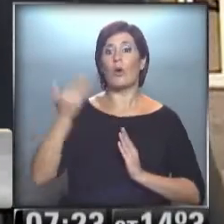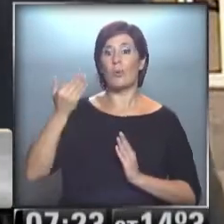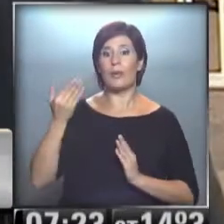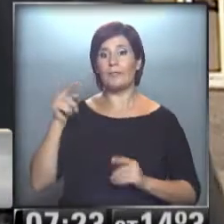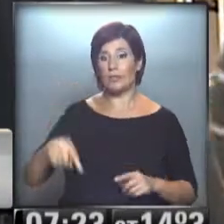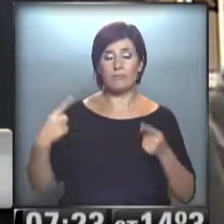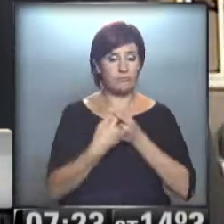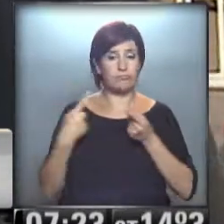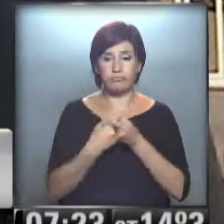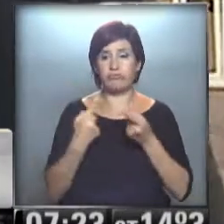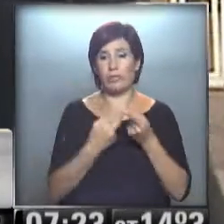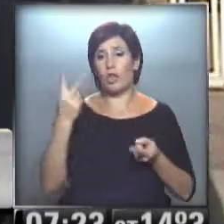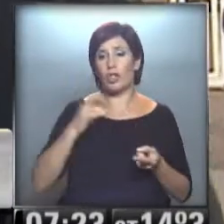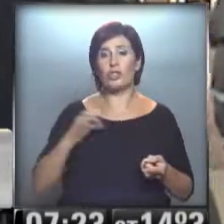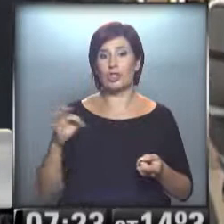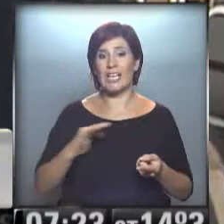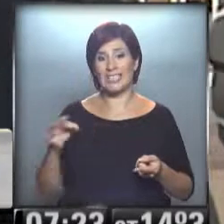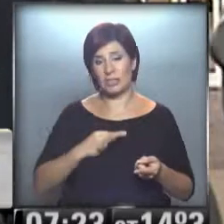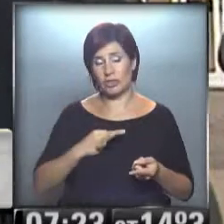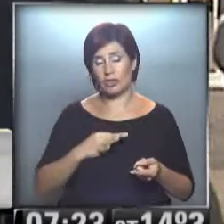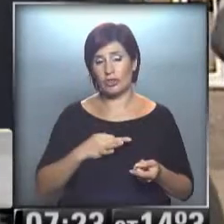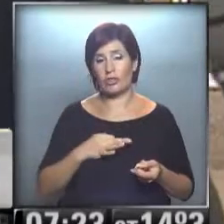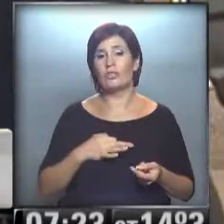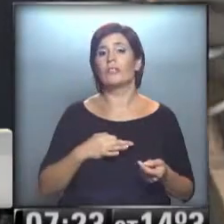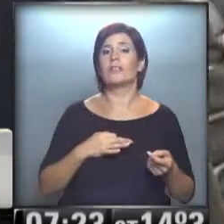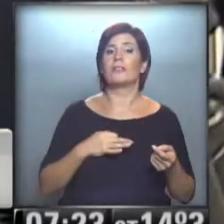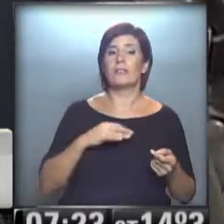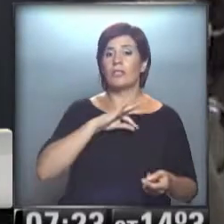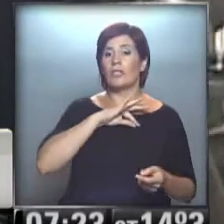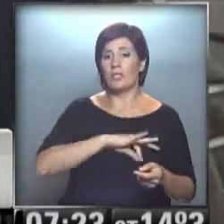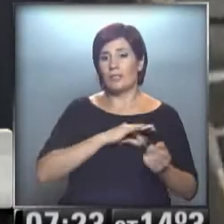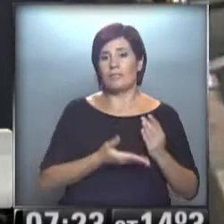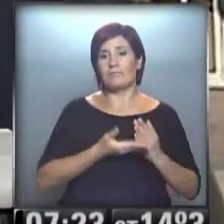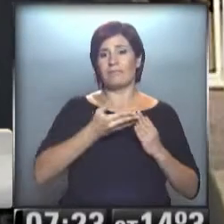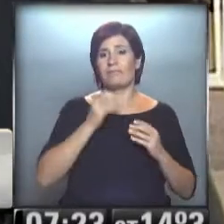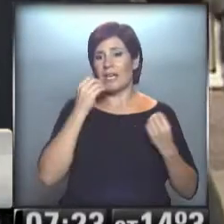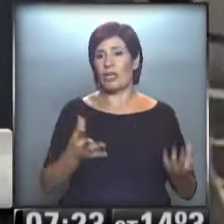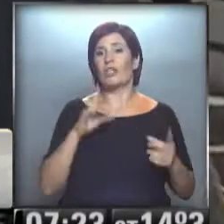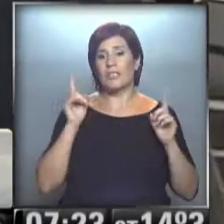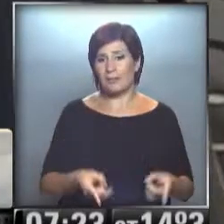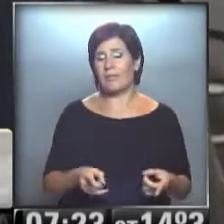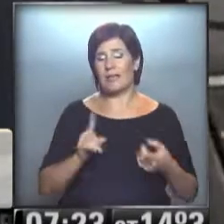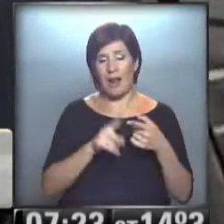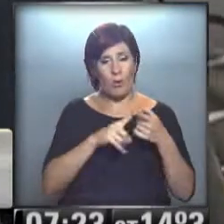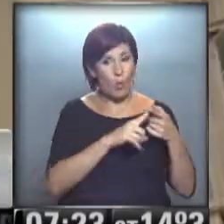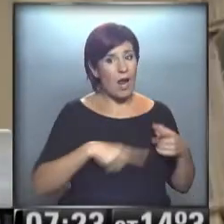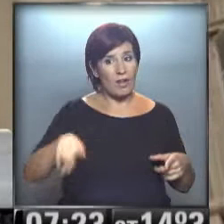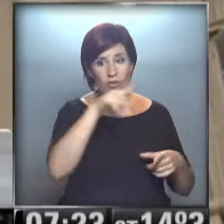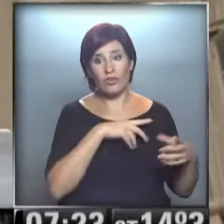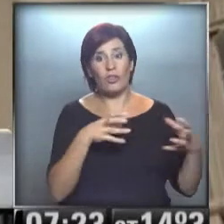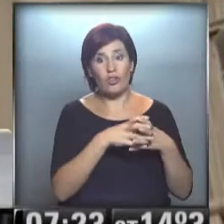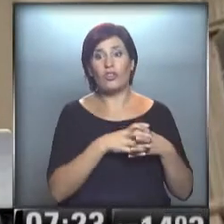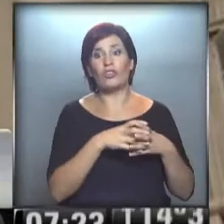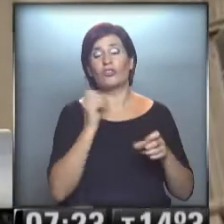duró 2 años. No solamente eran las actualizaciones salariales, sino también el cumplimiento de un convenio colectivo de trabajo, y la